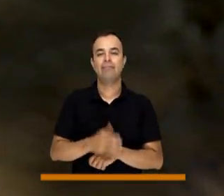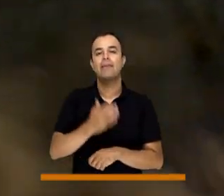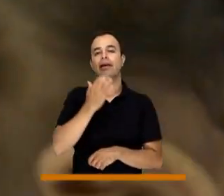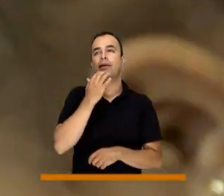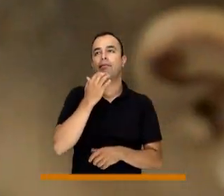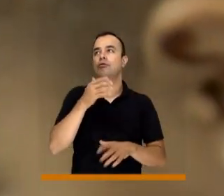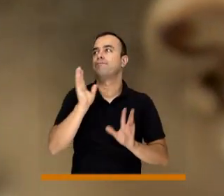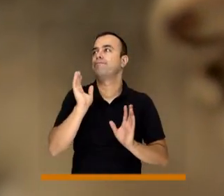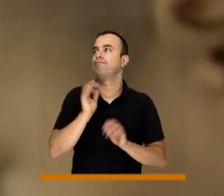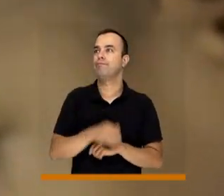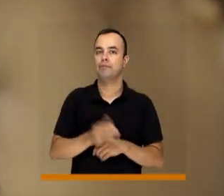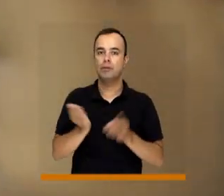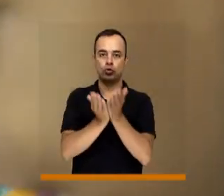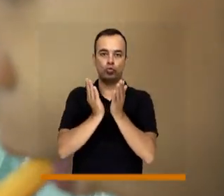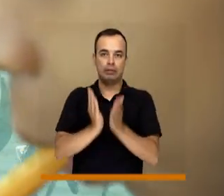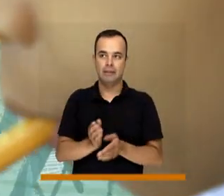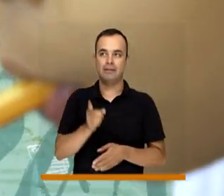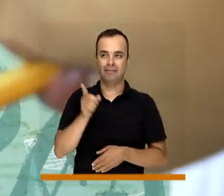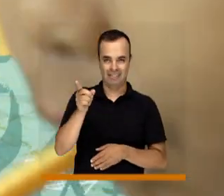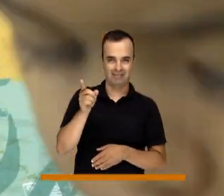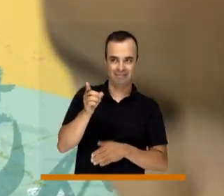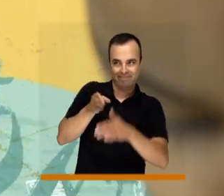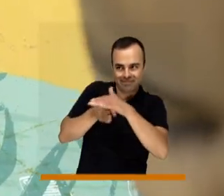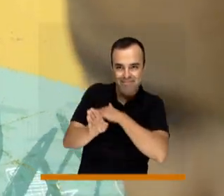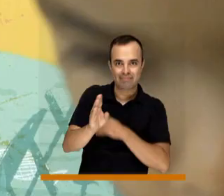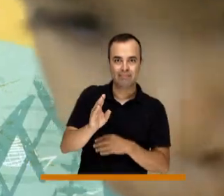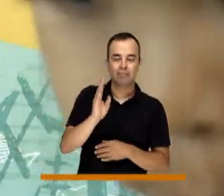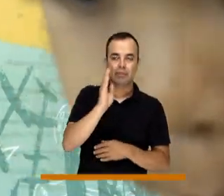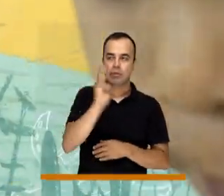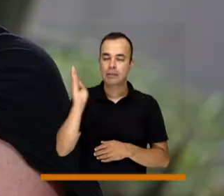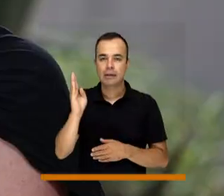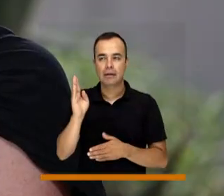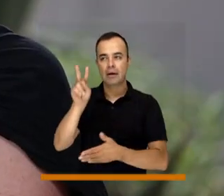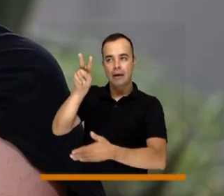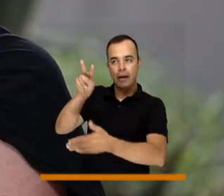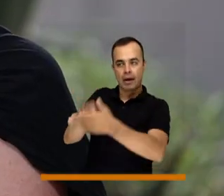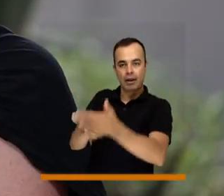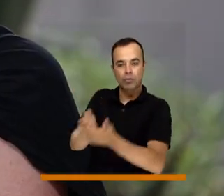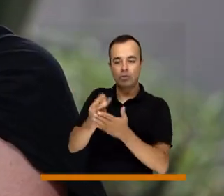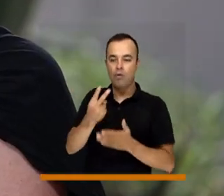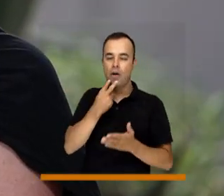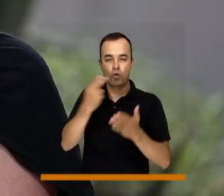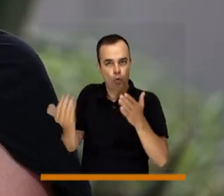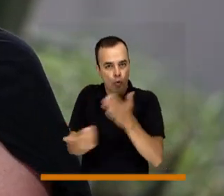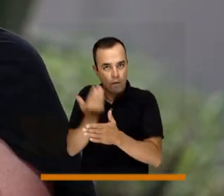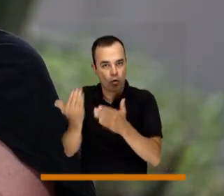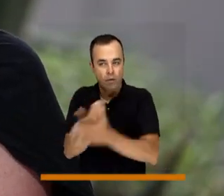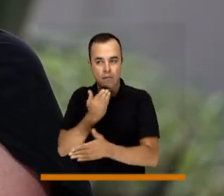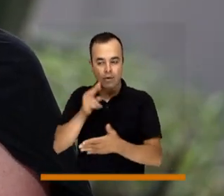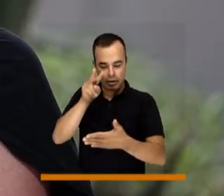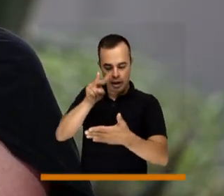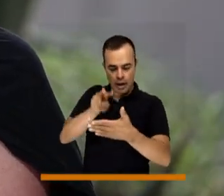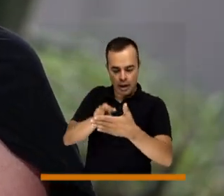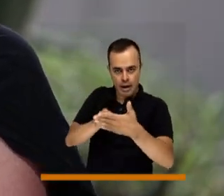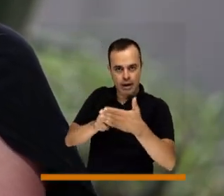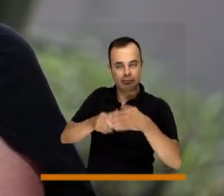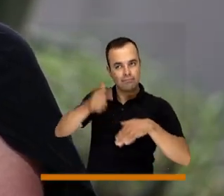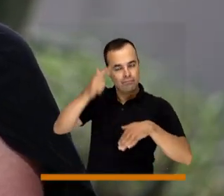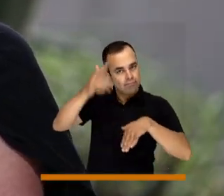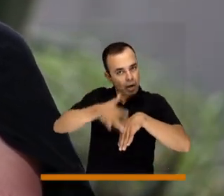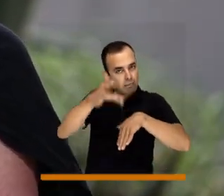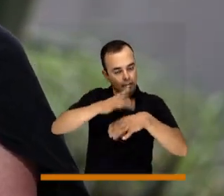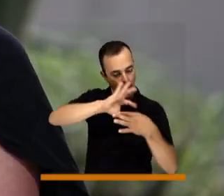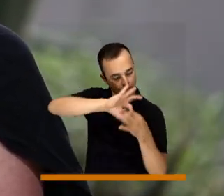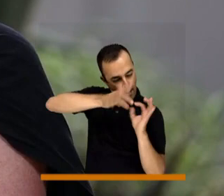va a una biblioteca de ratón lee más fácil, tiene más palabras, tiene mejor comprensión lectora. Eso como en